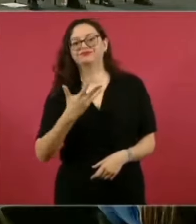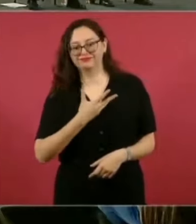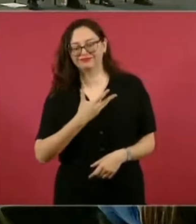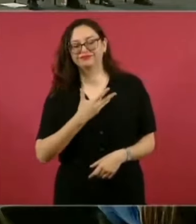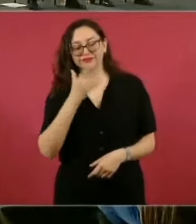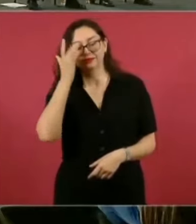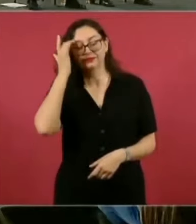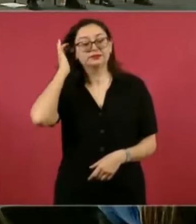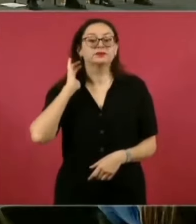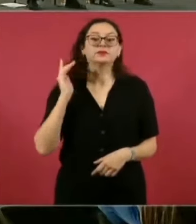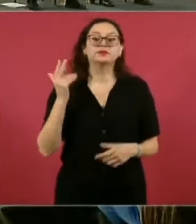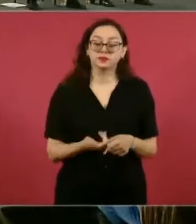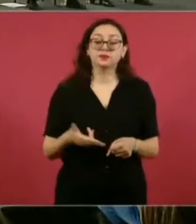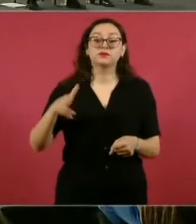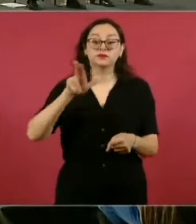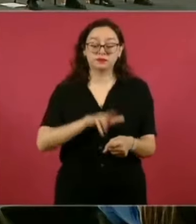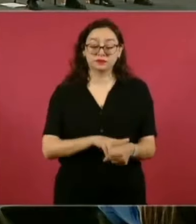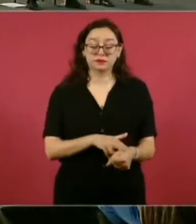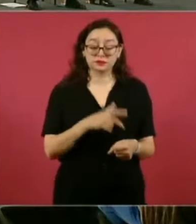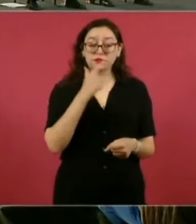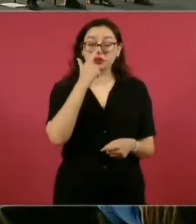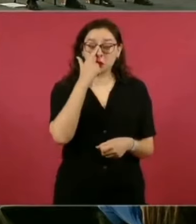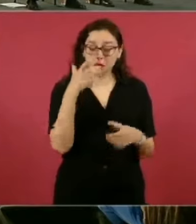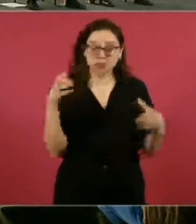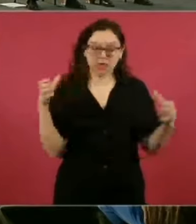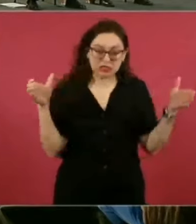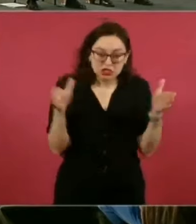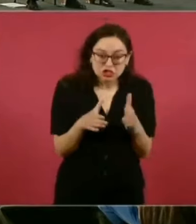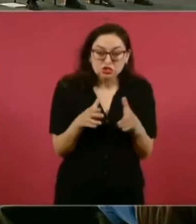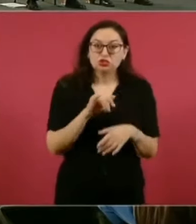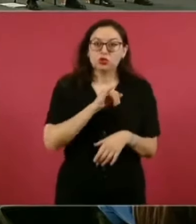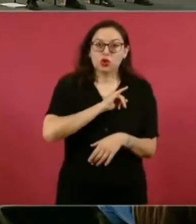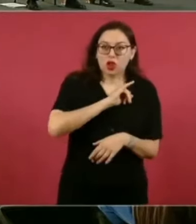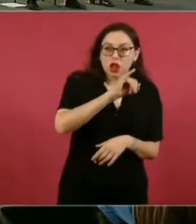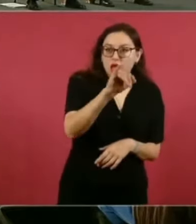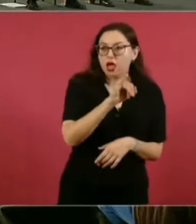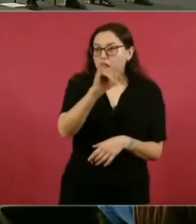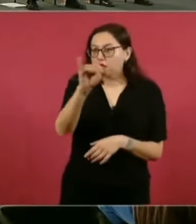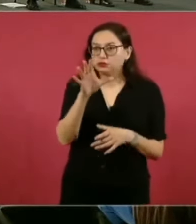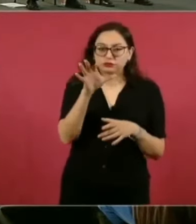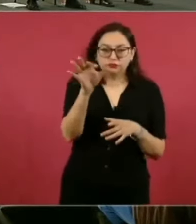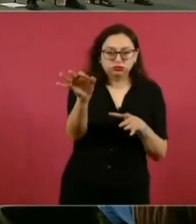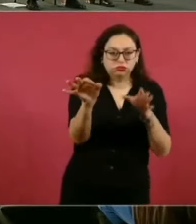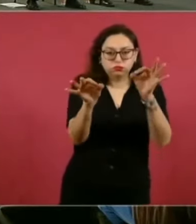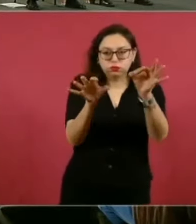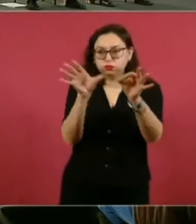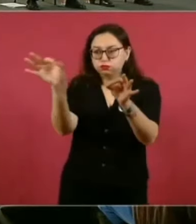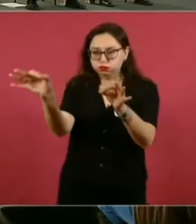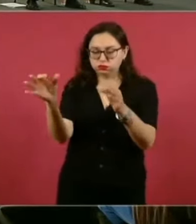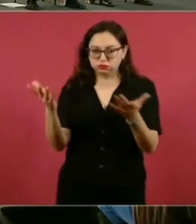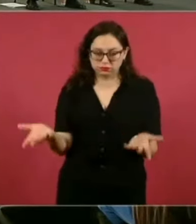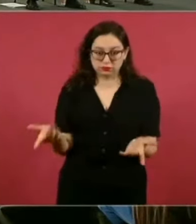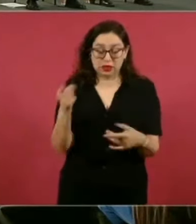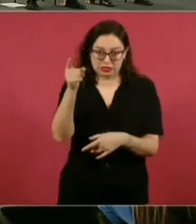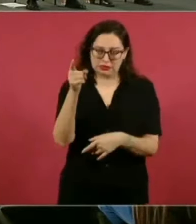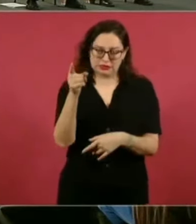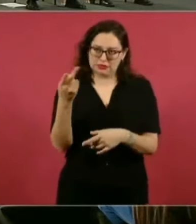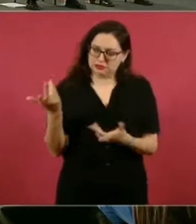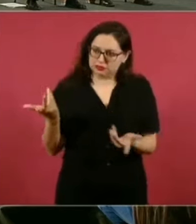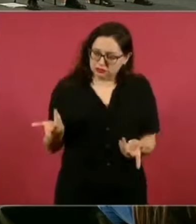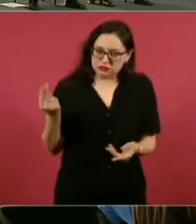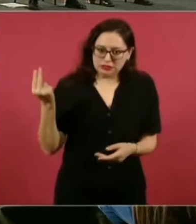en estos hospitales rurales, comunitarios, que eran los que tenían mayor necesidad, en las especialidades troncales, que